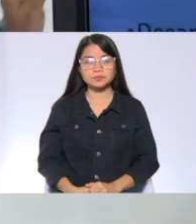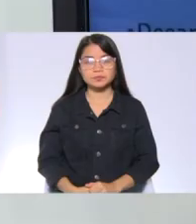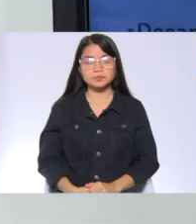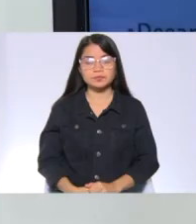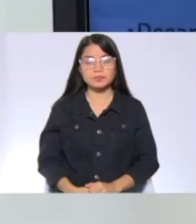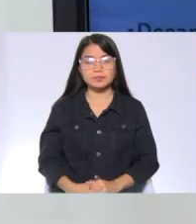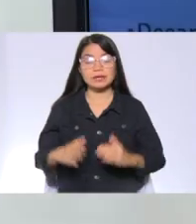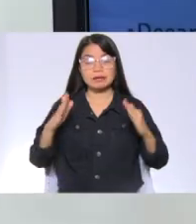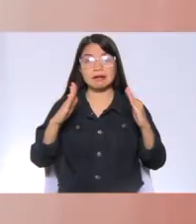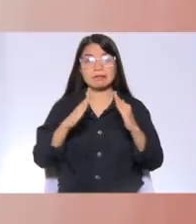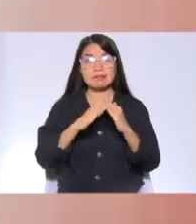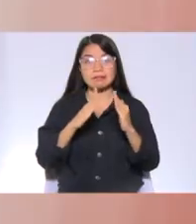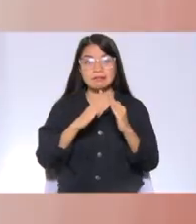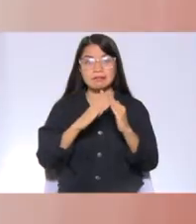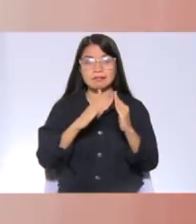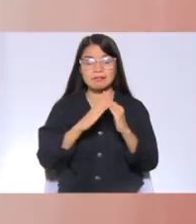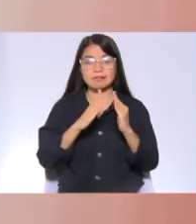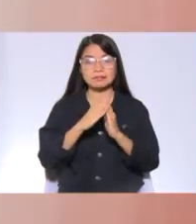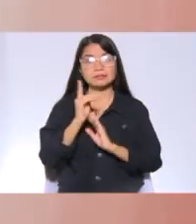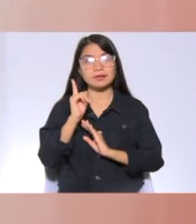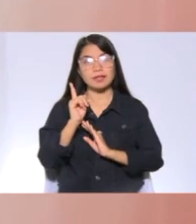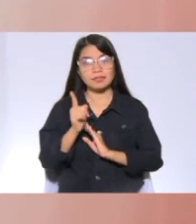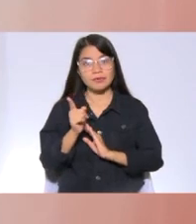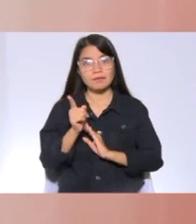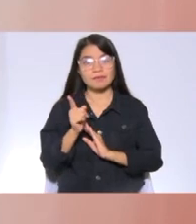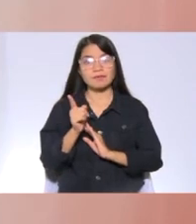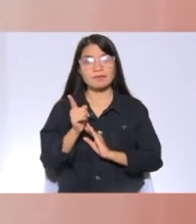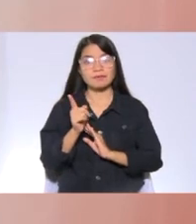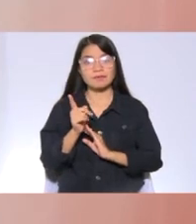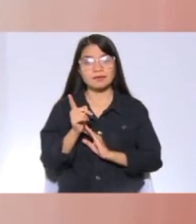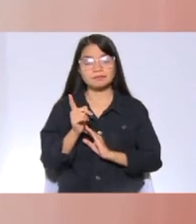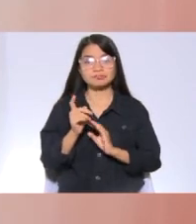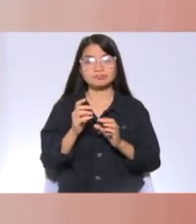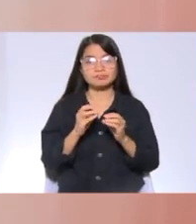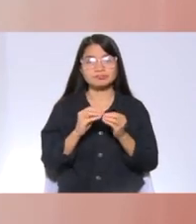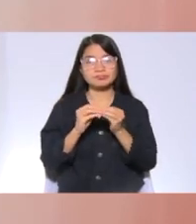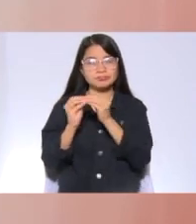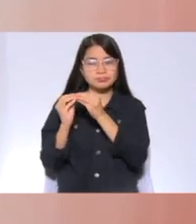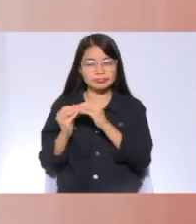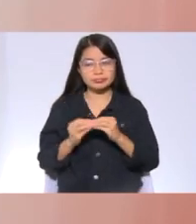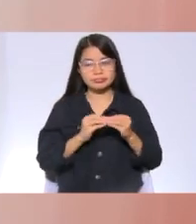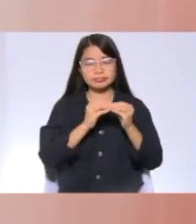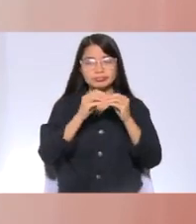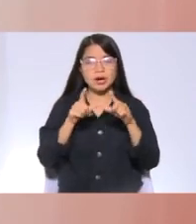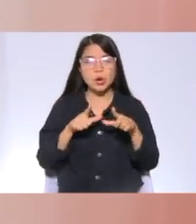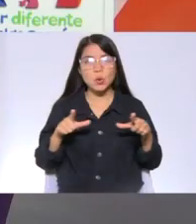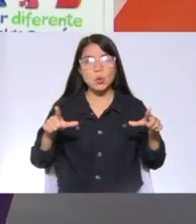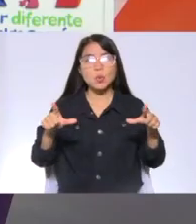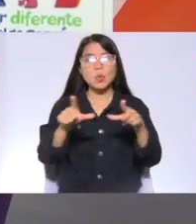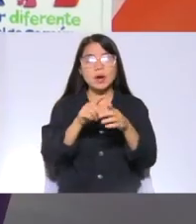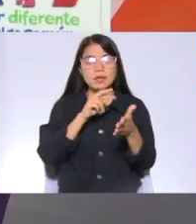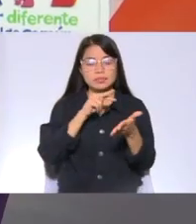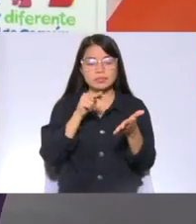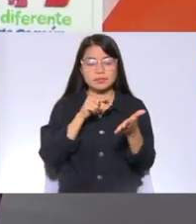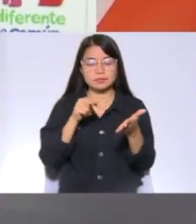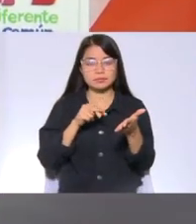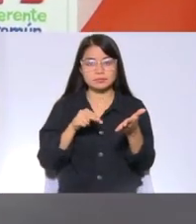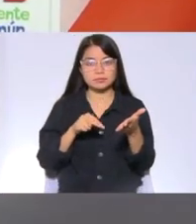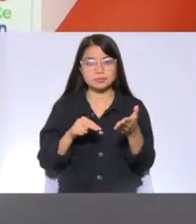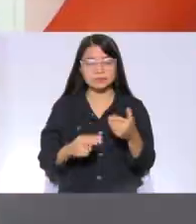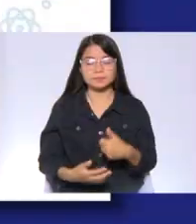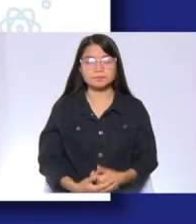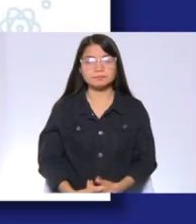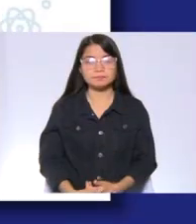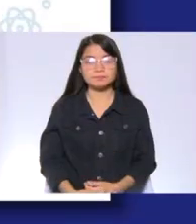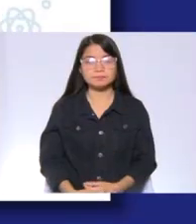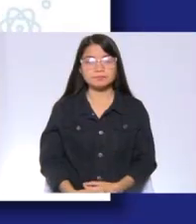Y que en el hogar tenemos que propiciar espacios de lectura, así sean pequeños espacios, pero es necesario. ¿Qué beneficio nos puede aportar la lectura,